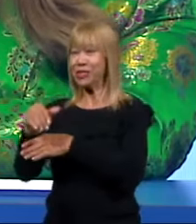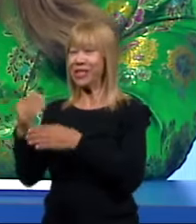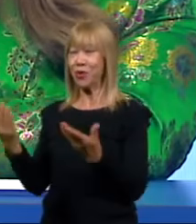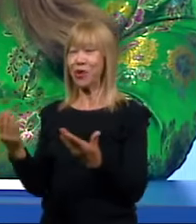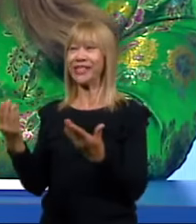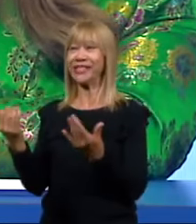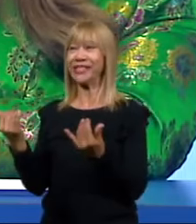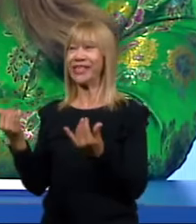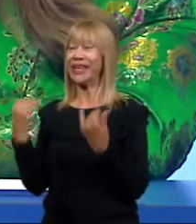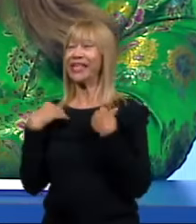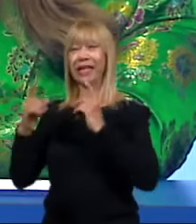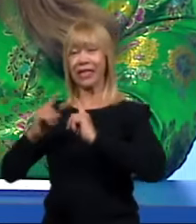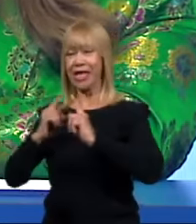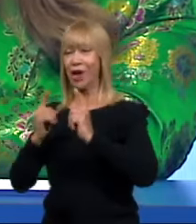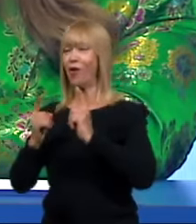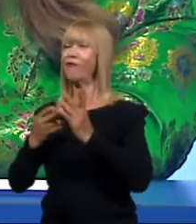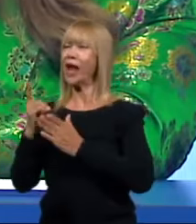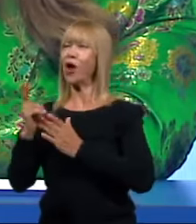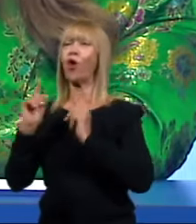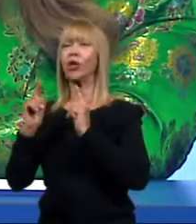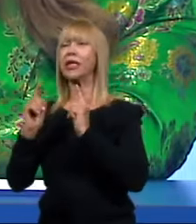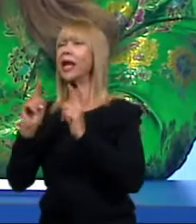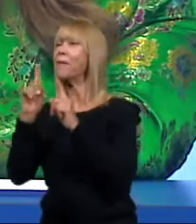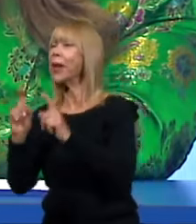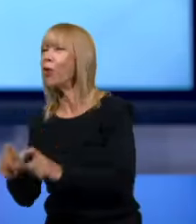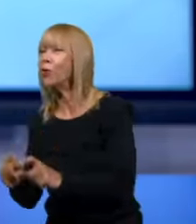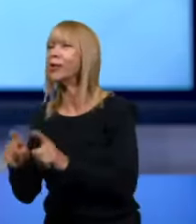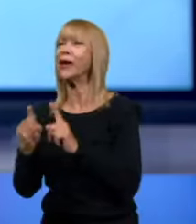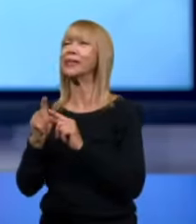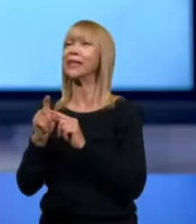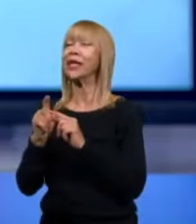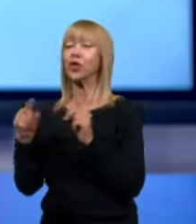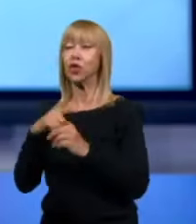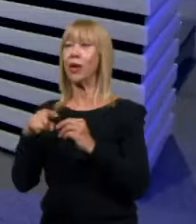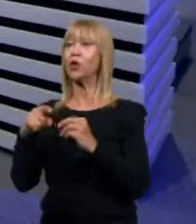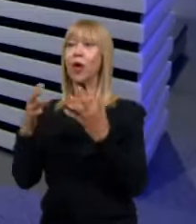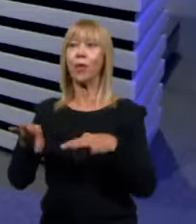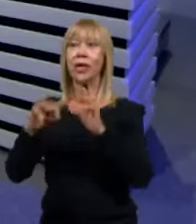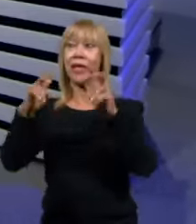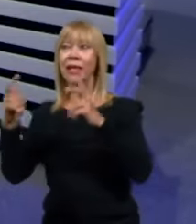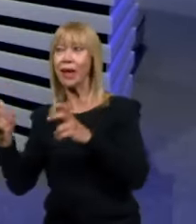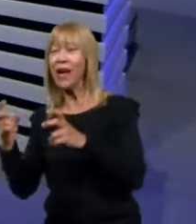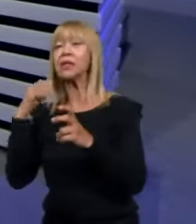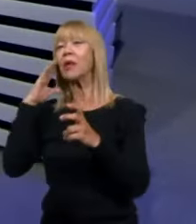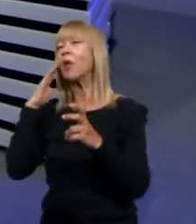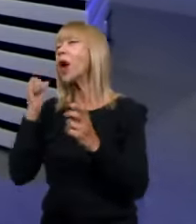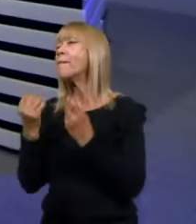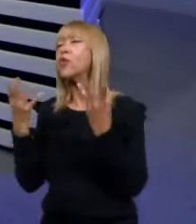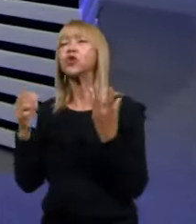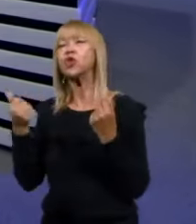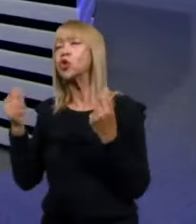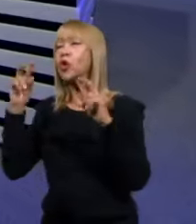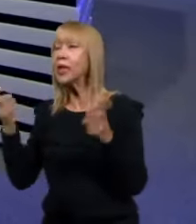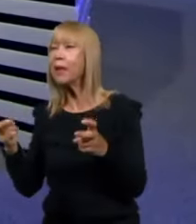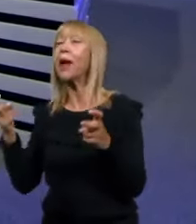tener este diálogo franco, contestar las preguntas que se han formulado sobre estos importantes temas. Sabemos que hay muchos otros